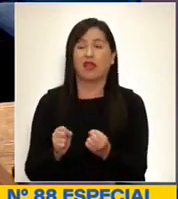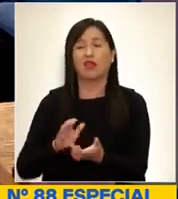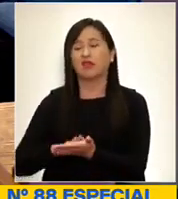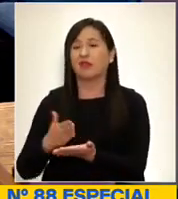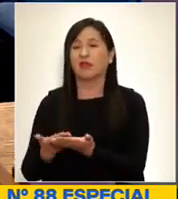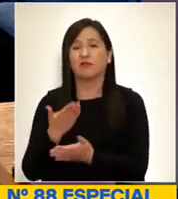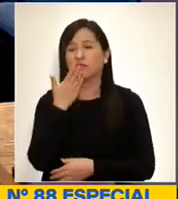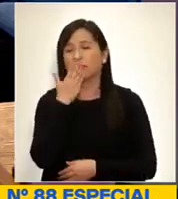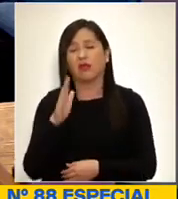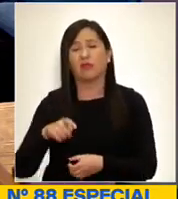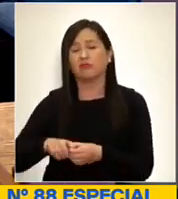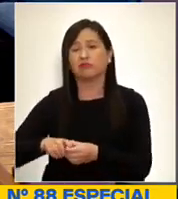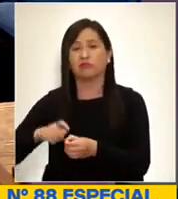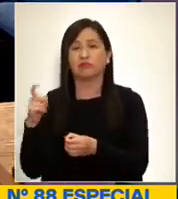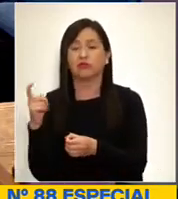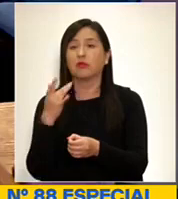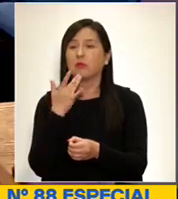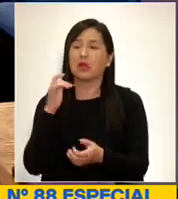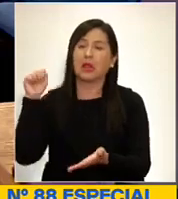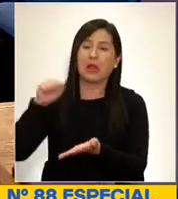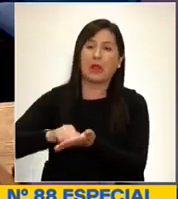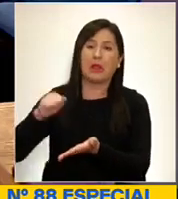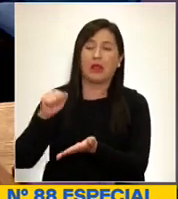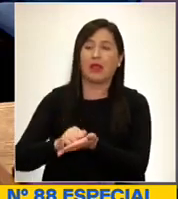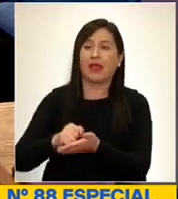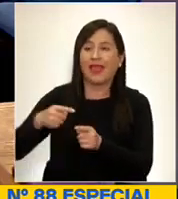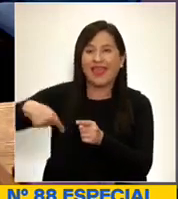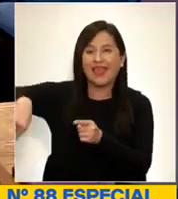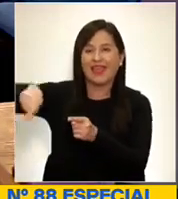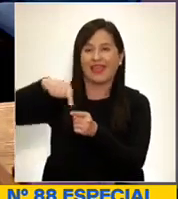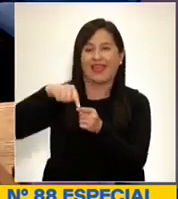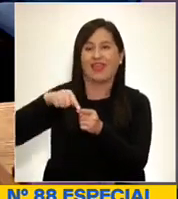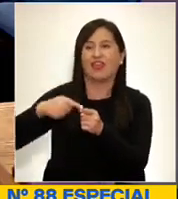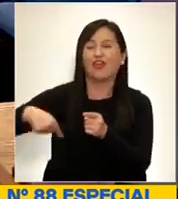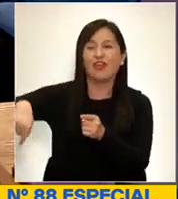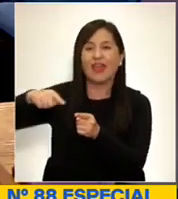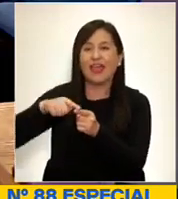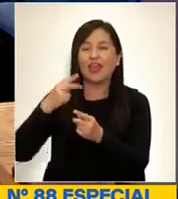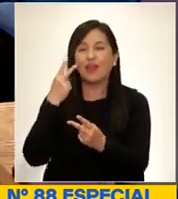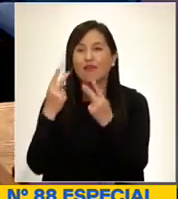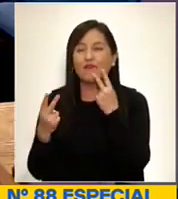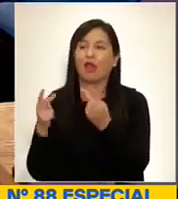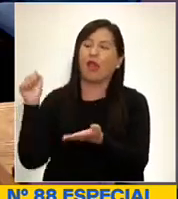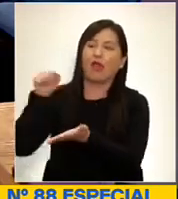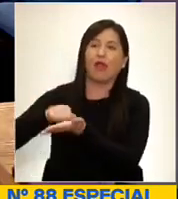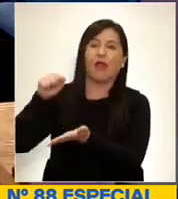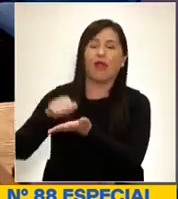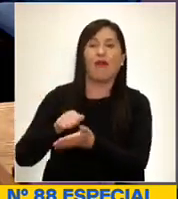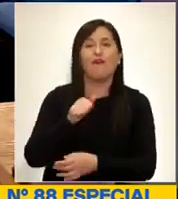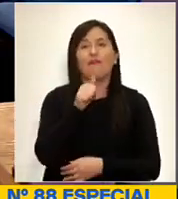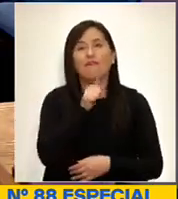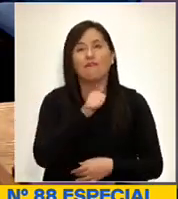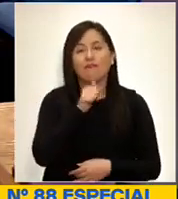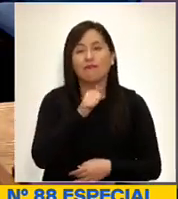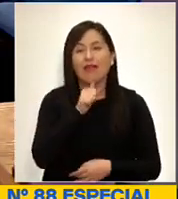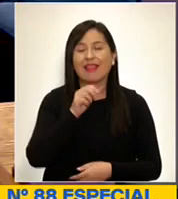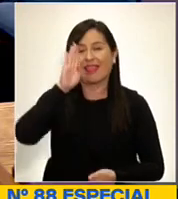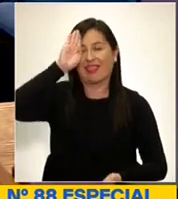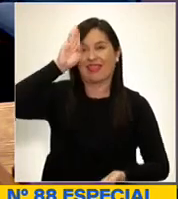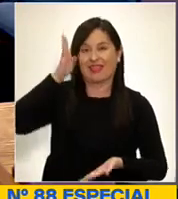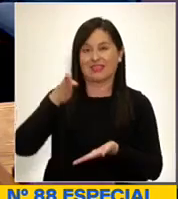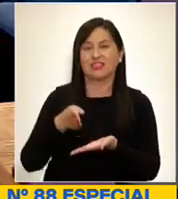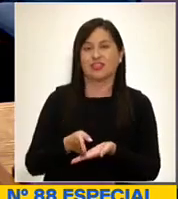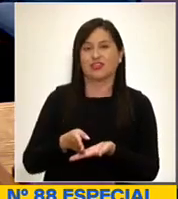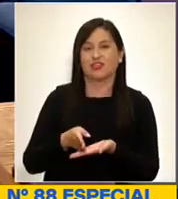porque los regaños y los reclamos los reciben ellos ellos son escudos producto de la falta de decisión